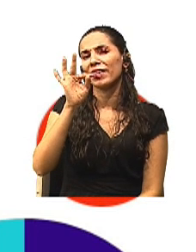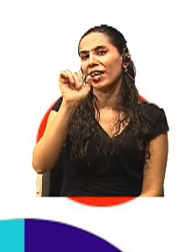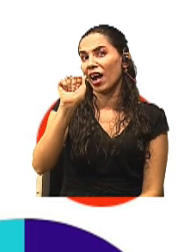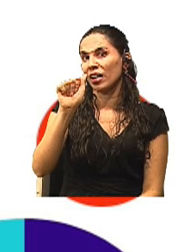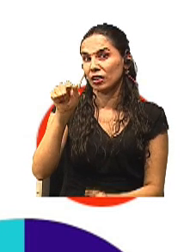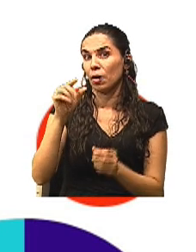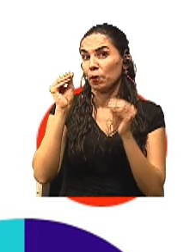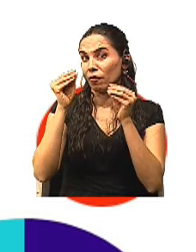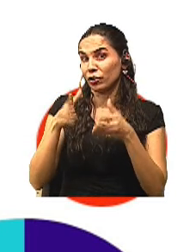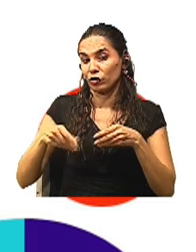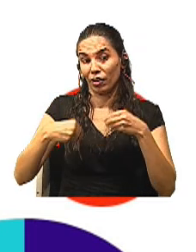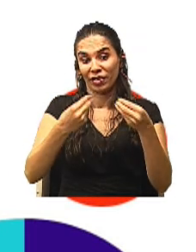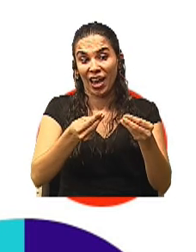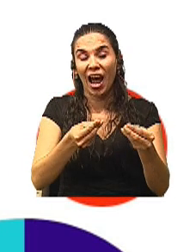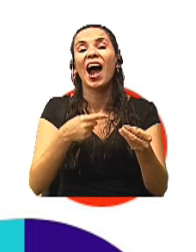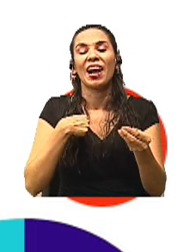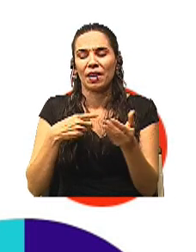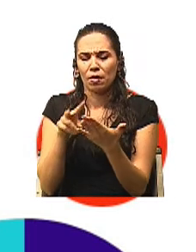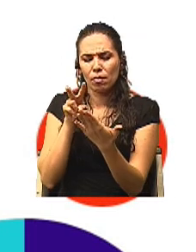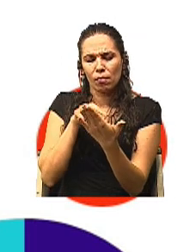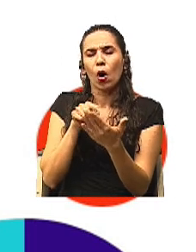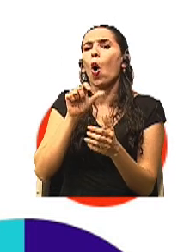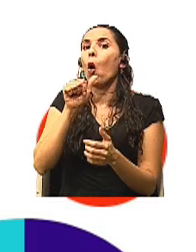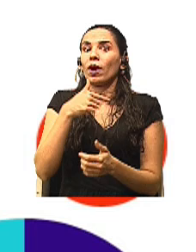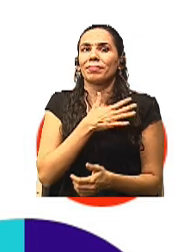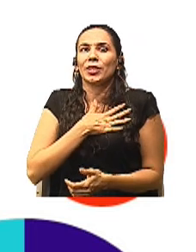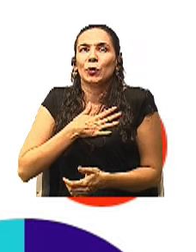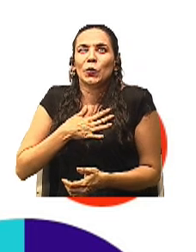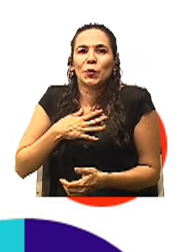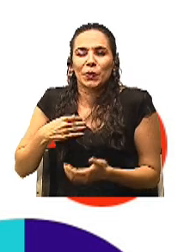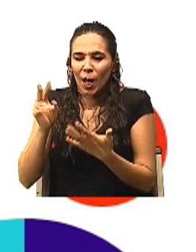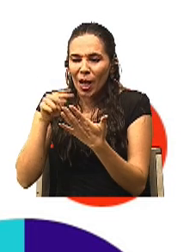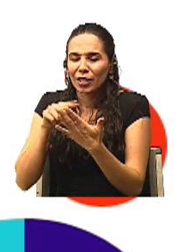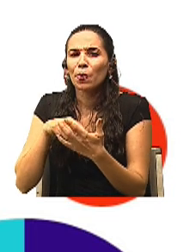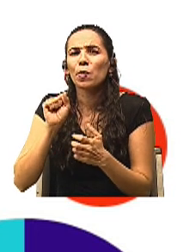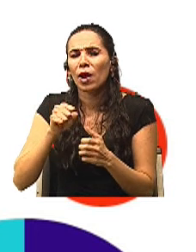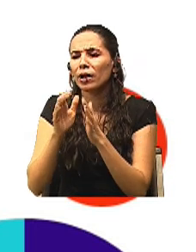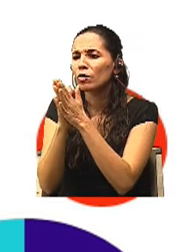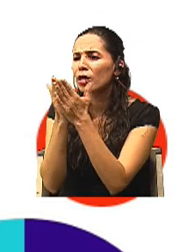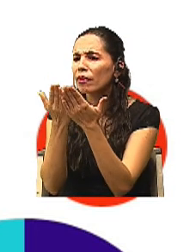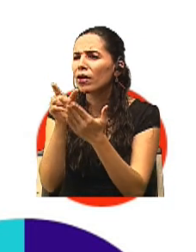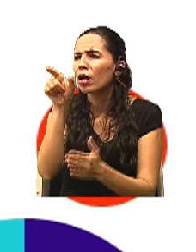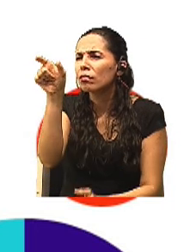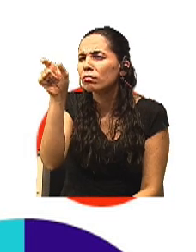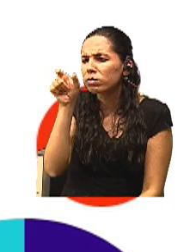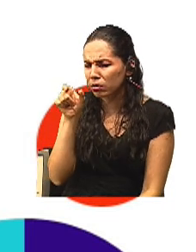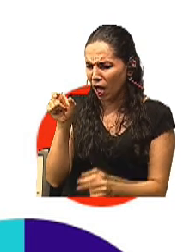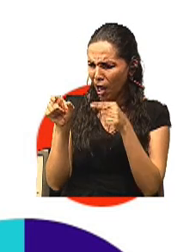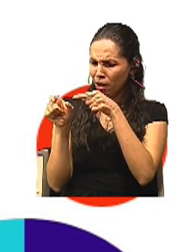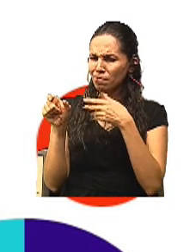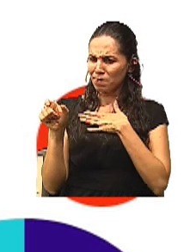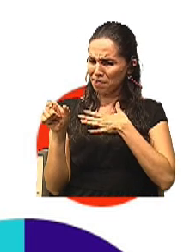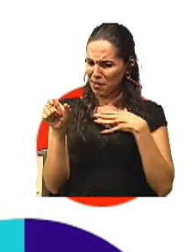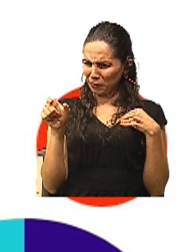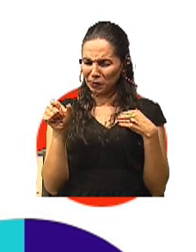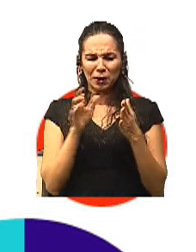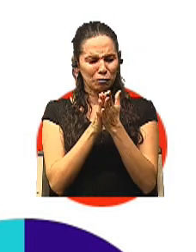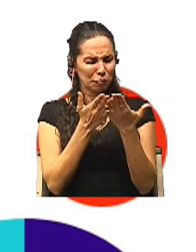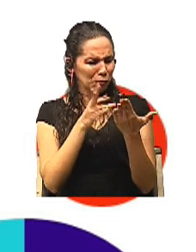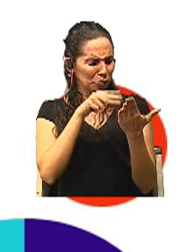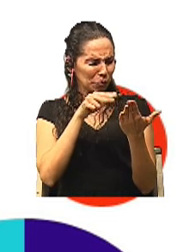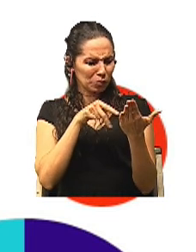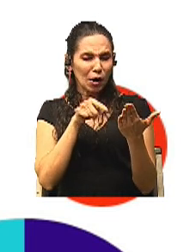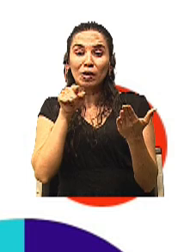O incluso, si nos gusta mucho la lectura, podemos elegir un libro que nos gusta y aplicar estos elementos.